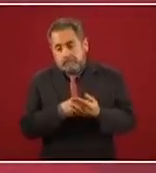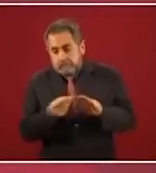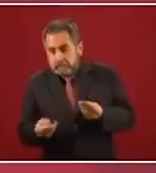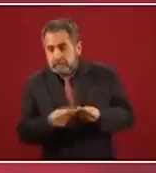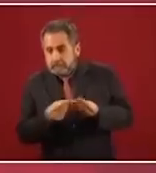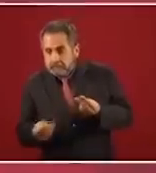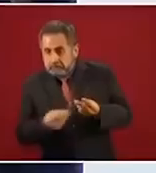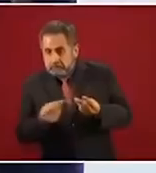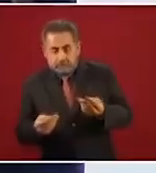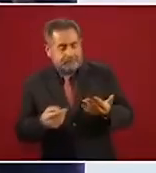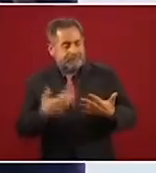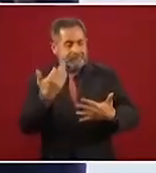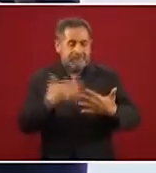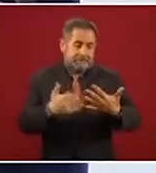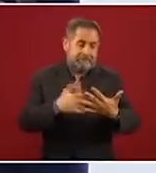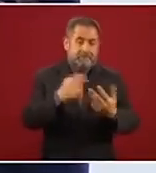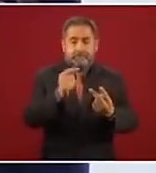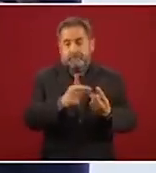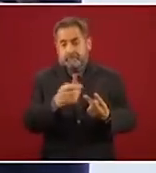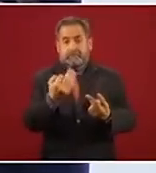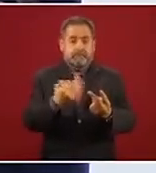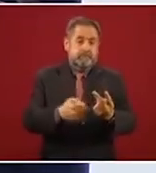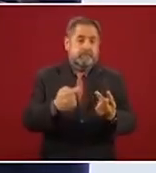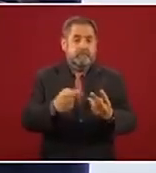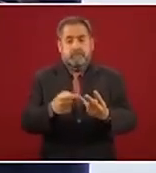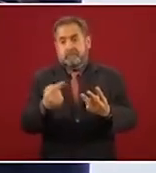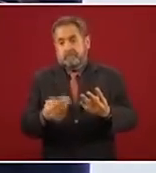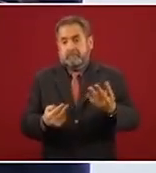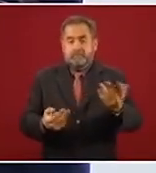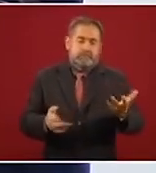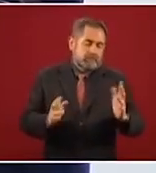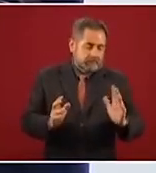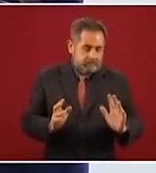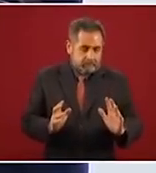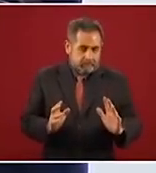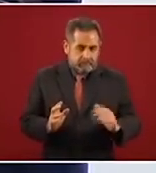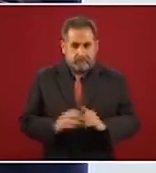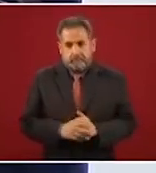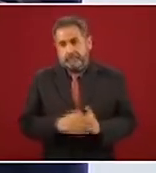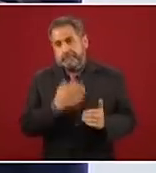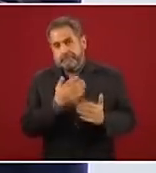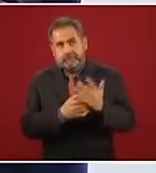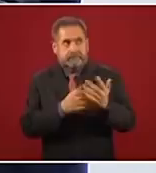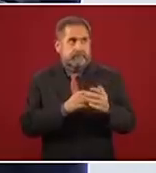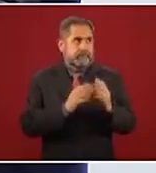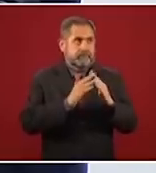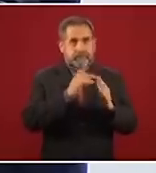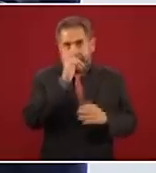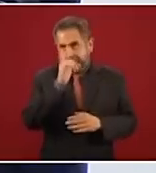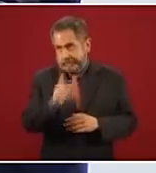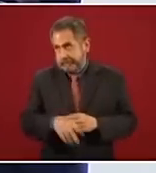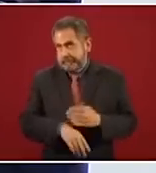falta su copia de recibo de luz,